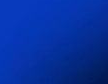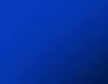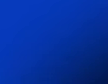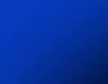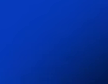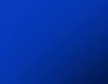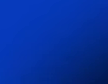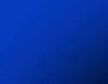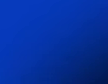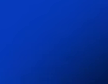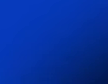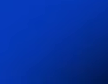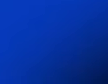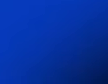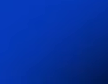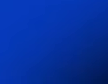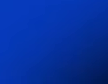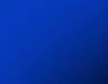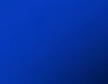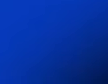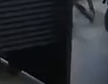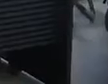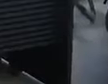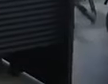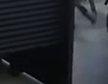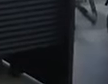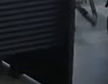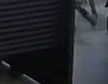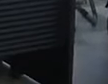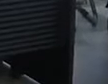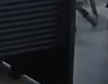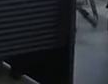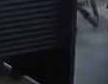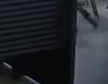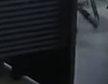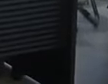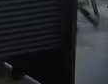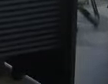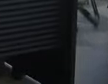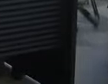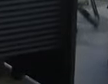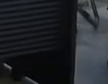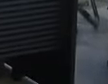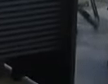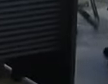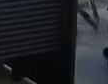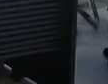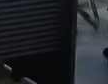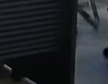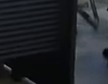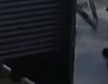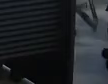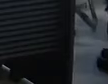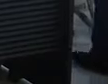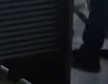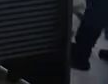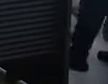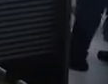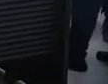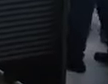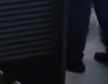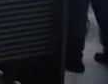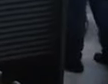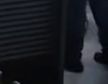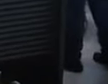decreto 0354 del 6 de diciembre de 2022. Capresoca EPS presentó un modelo de reestructuración